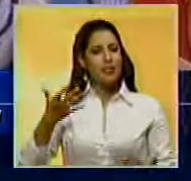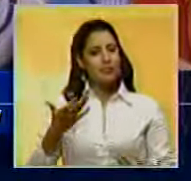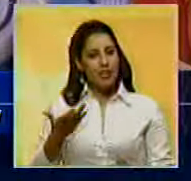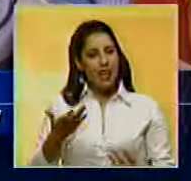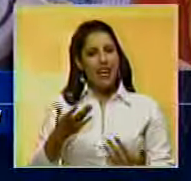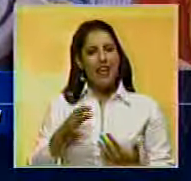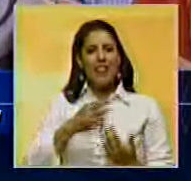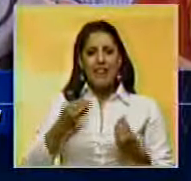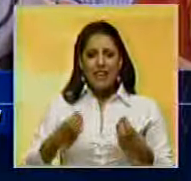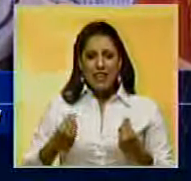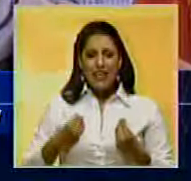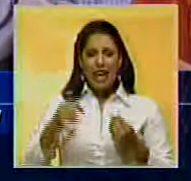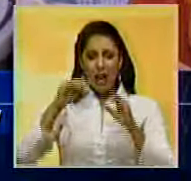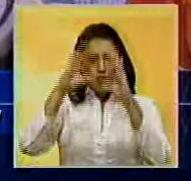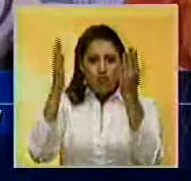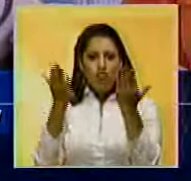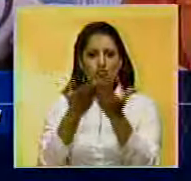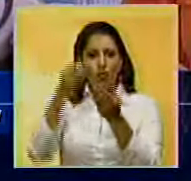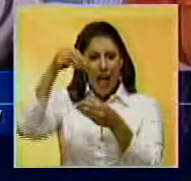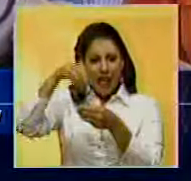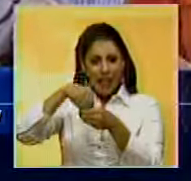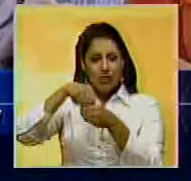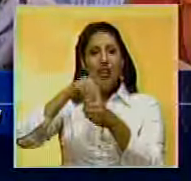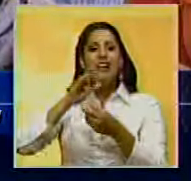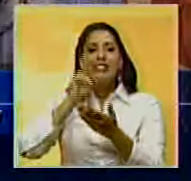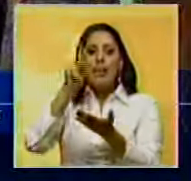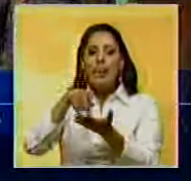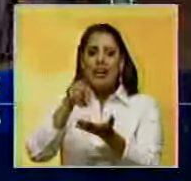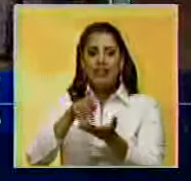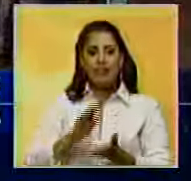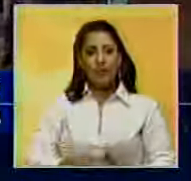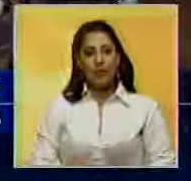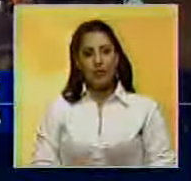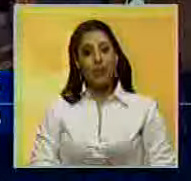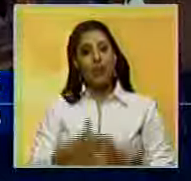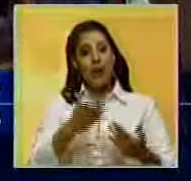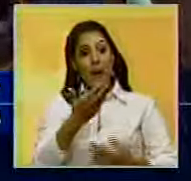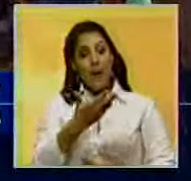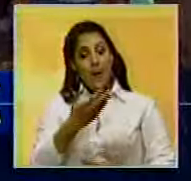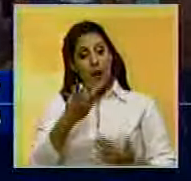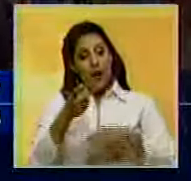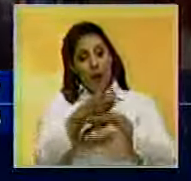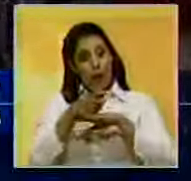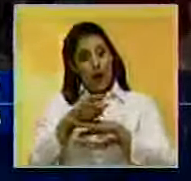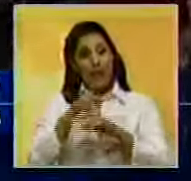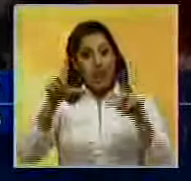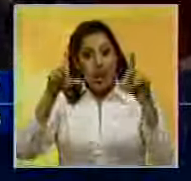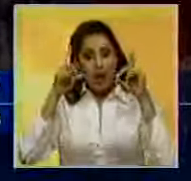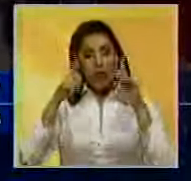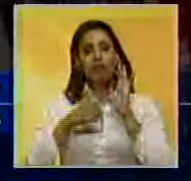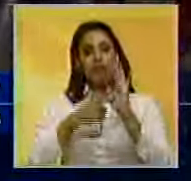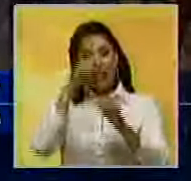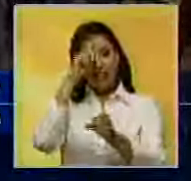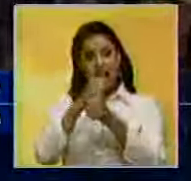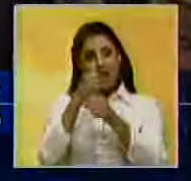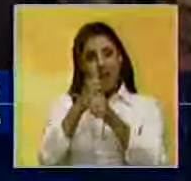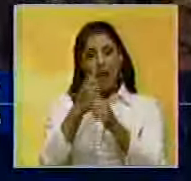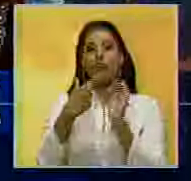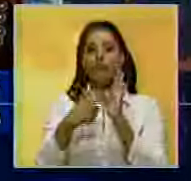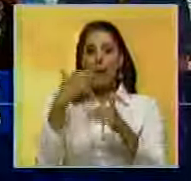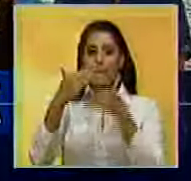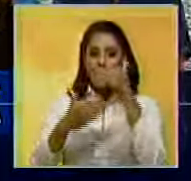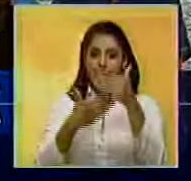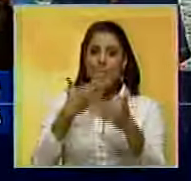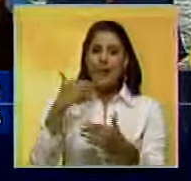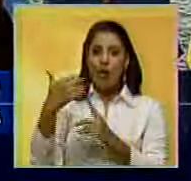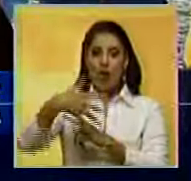la cosa de vivir en el planeta es con participación. El mandatario varguense destacó el trabajo que se ha hecho en el litoral para mejorar